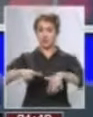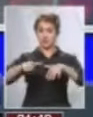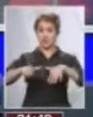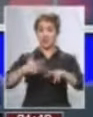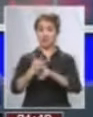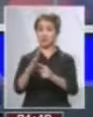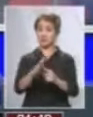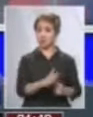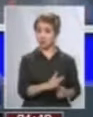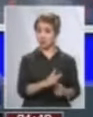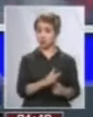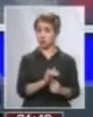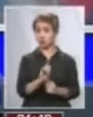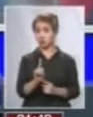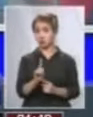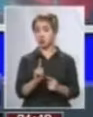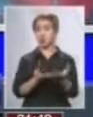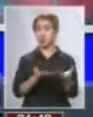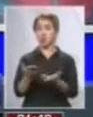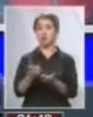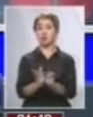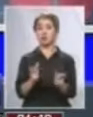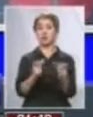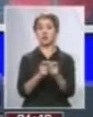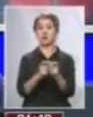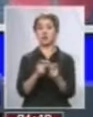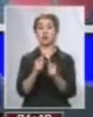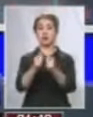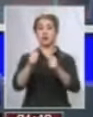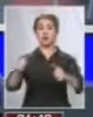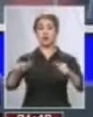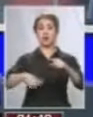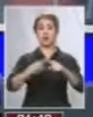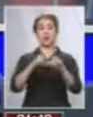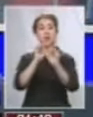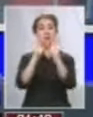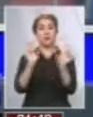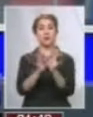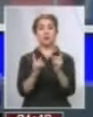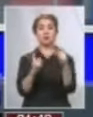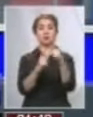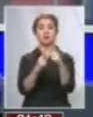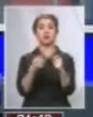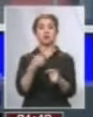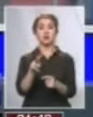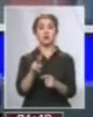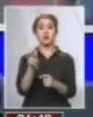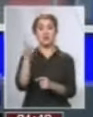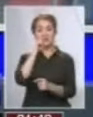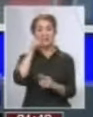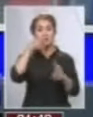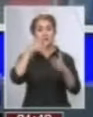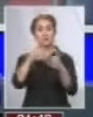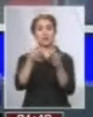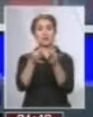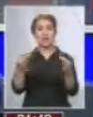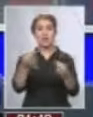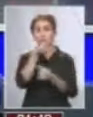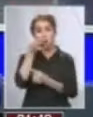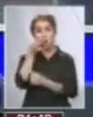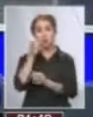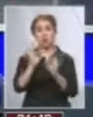de discriminación y de lobby del Consejo de Rectores y además llaman a aclarar el concepto de sin fines de lucro en la